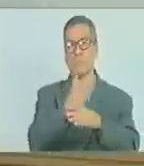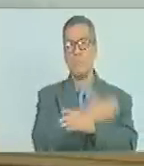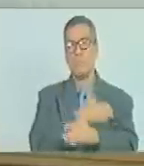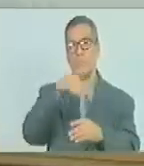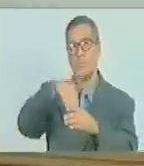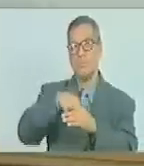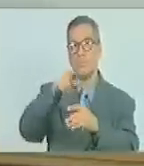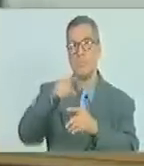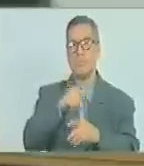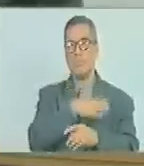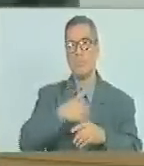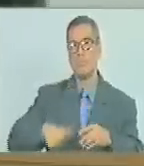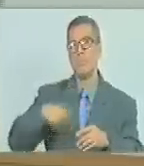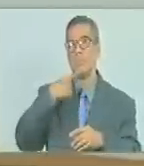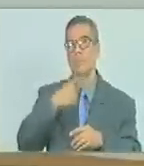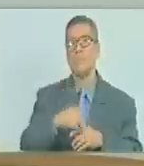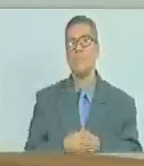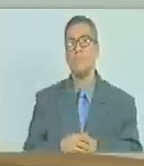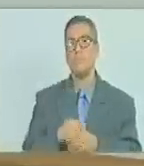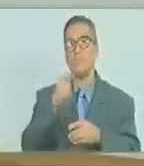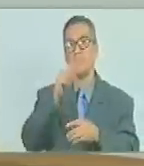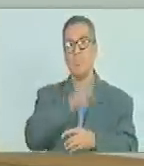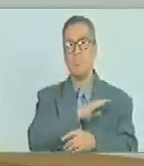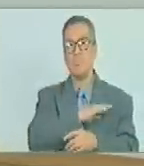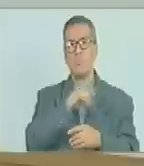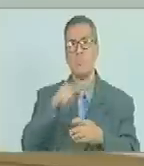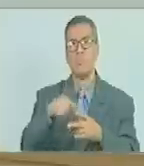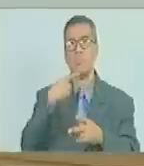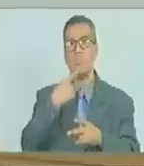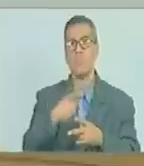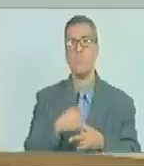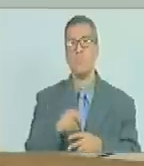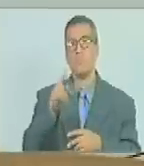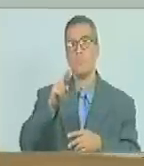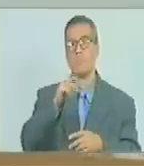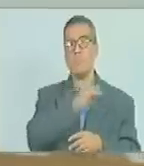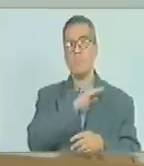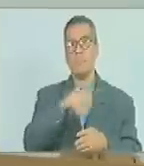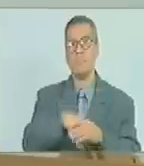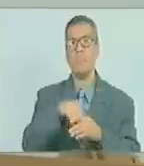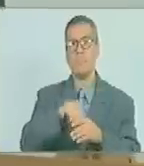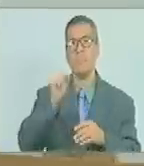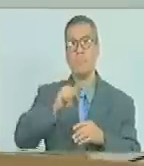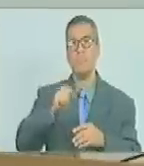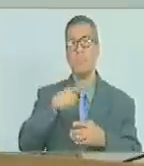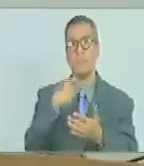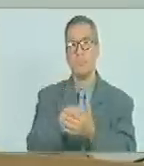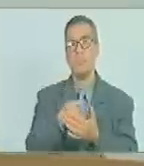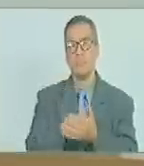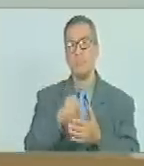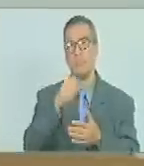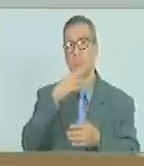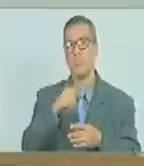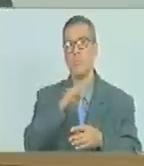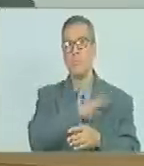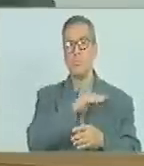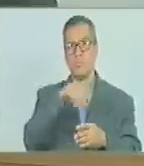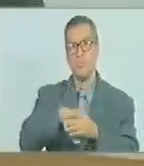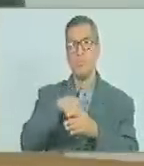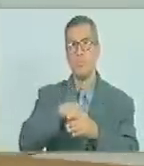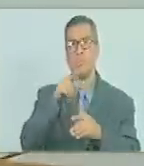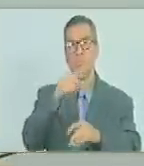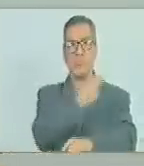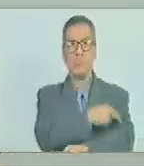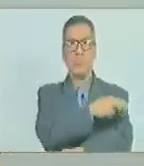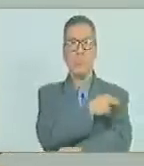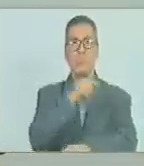precandidatos que dicen, vota por mí, como dice la canción de Rubén Blades, vota por mí que yo sí te voy a dar un salario digno, vota por mí que los